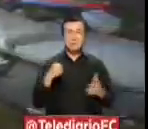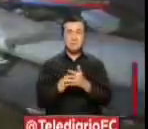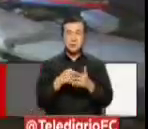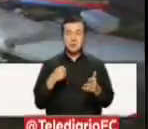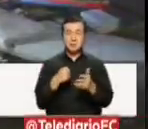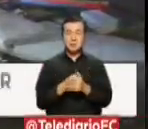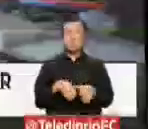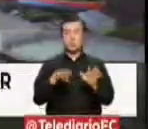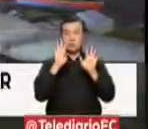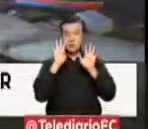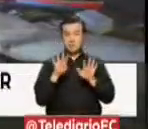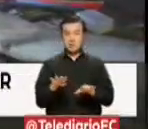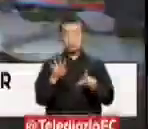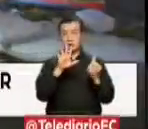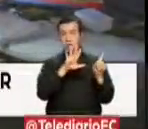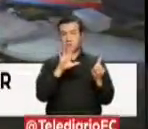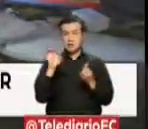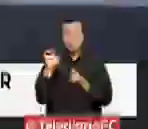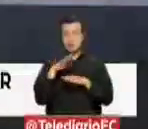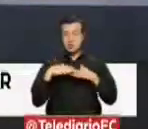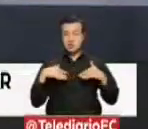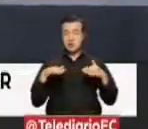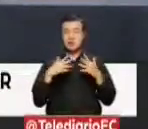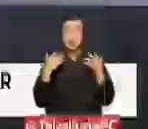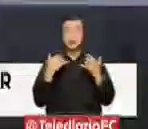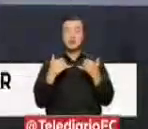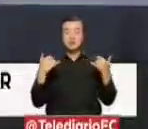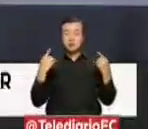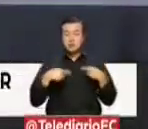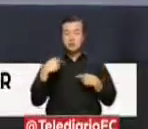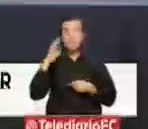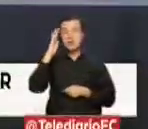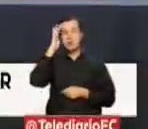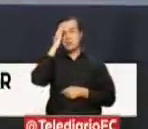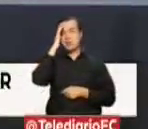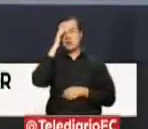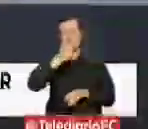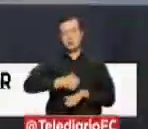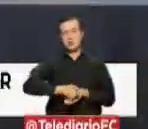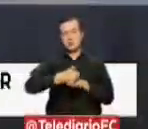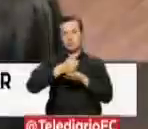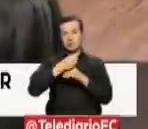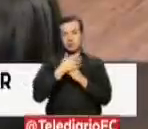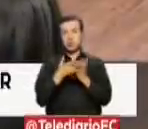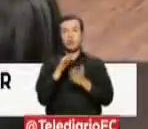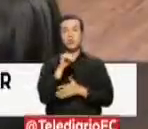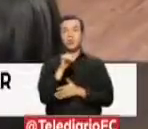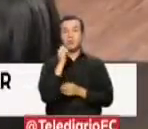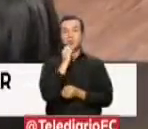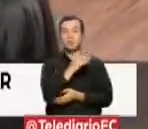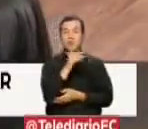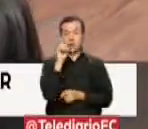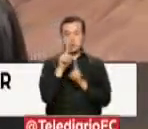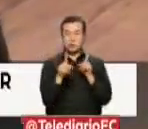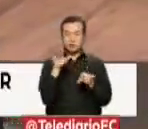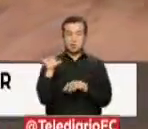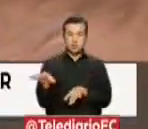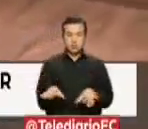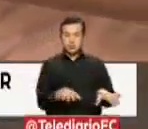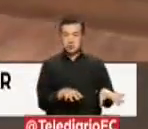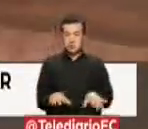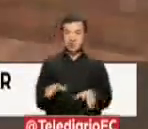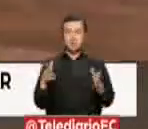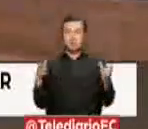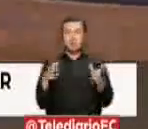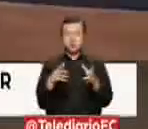tránsito en los 9.600 kilómetros de la red estatal vial siguen siendo una preocupación para las autoridades. Este jueves ratificaron algunas acciones como la instalación